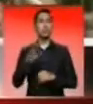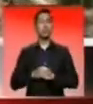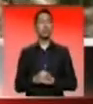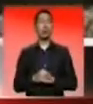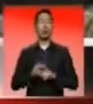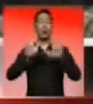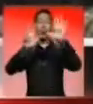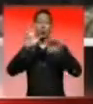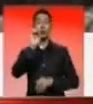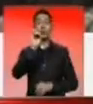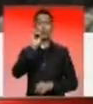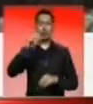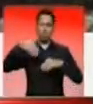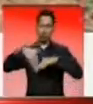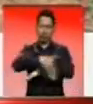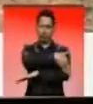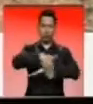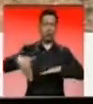de 80 metros